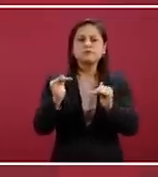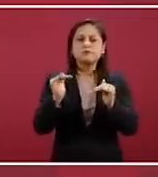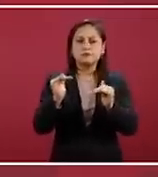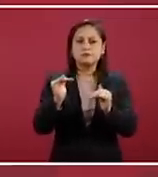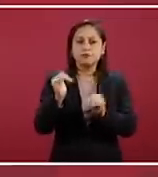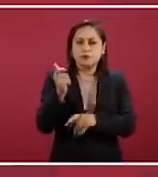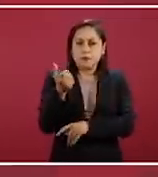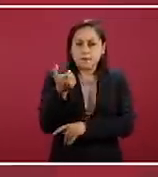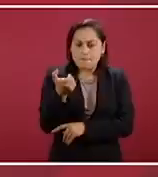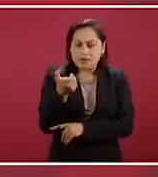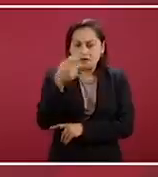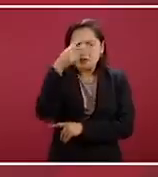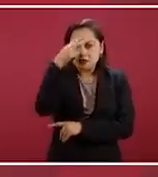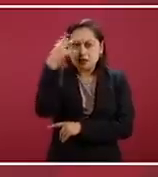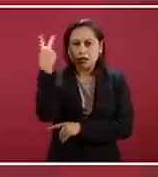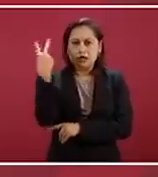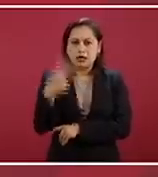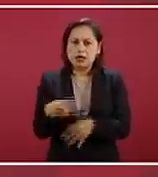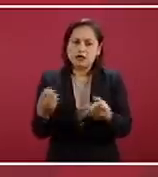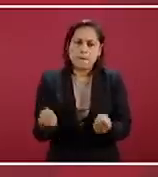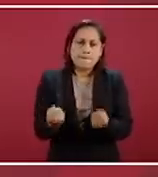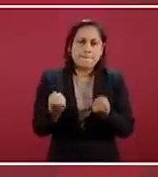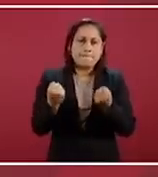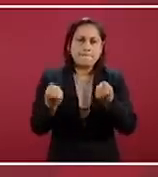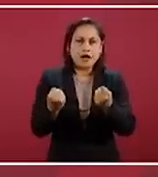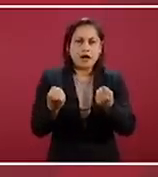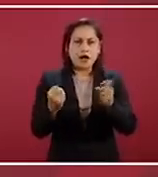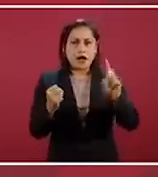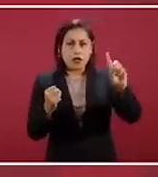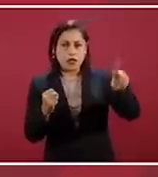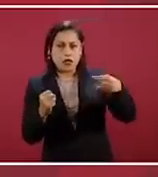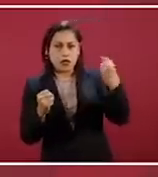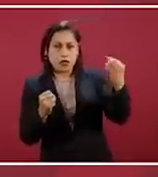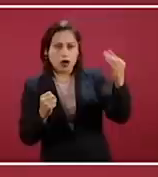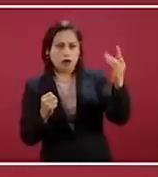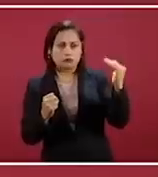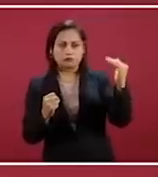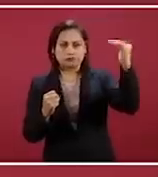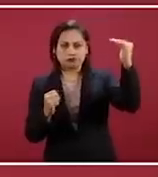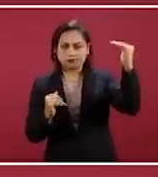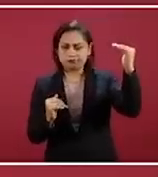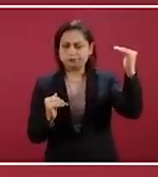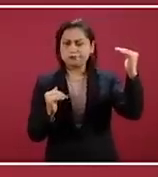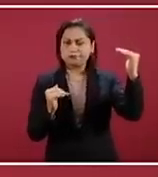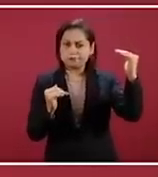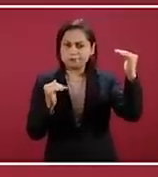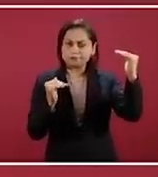se han fortalecido con relación al dólar en todo este año.